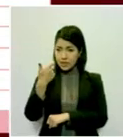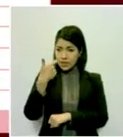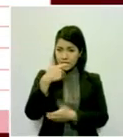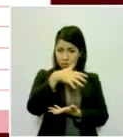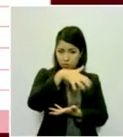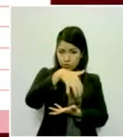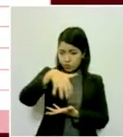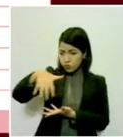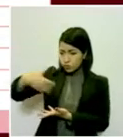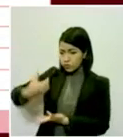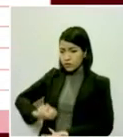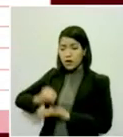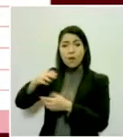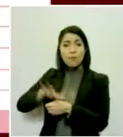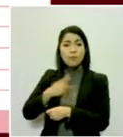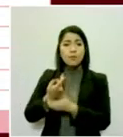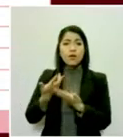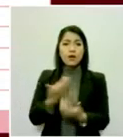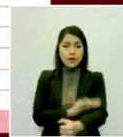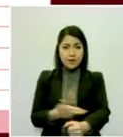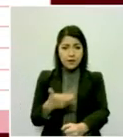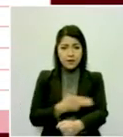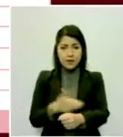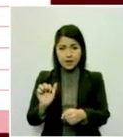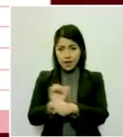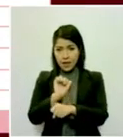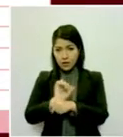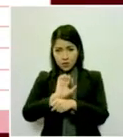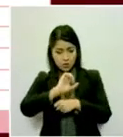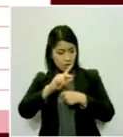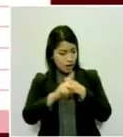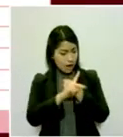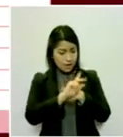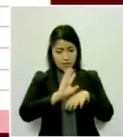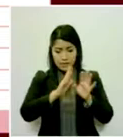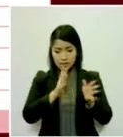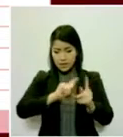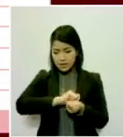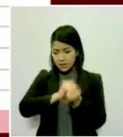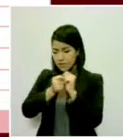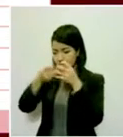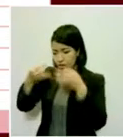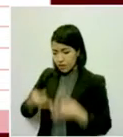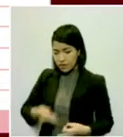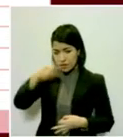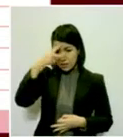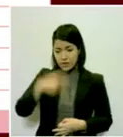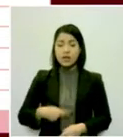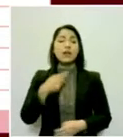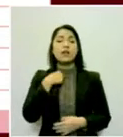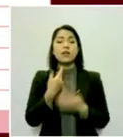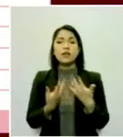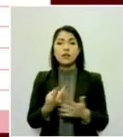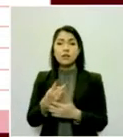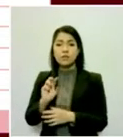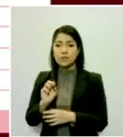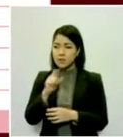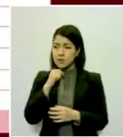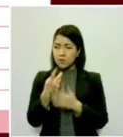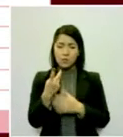por la regularización de estos autos extranjeros. Traemos ya 63.5 millones de pesos, y